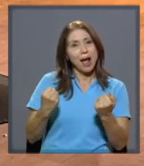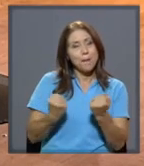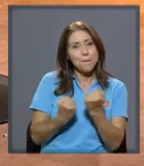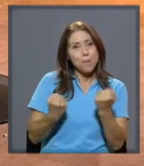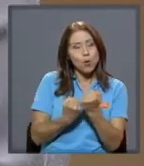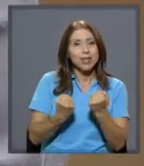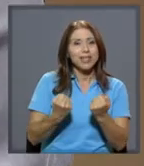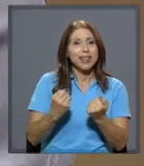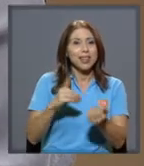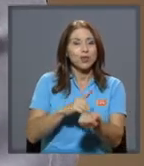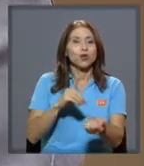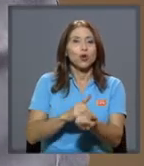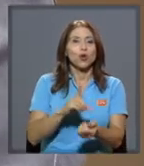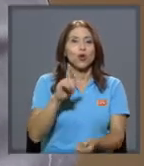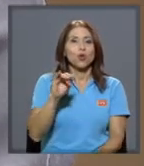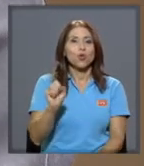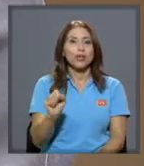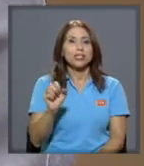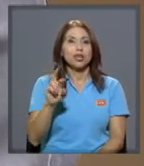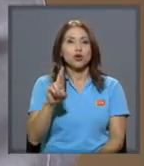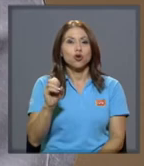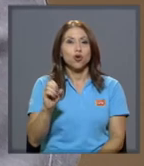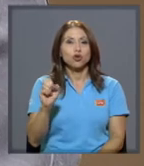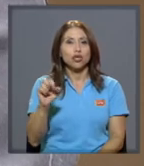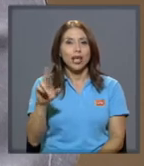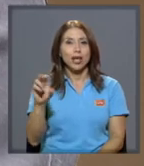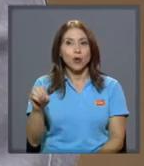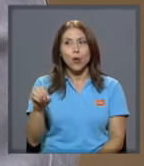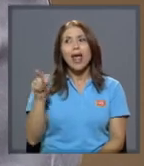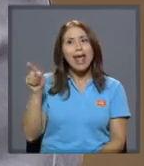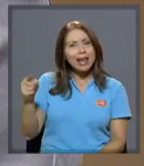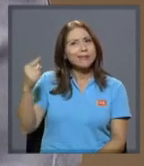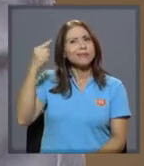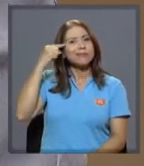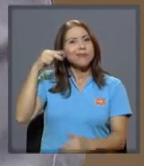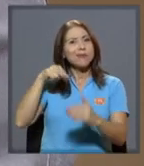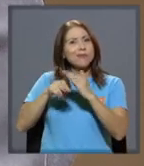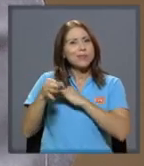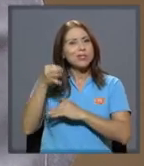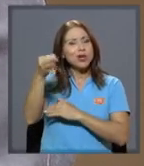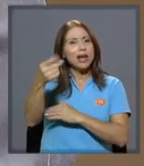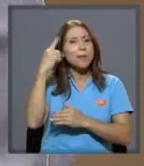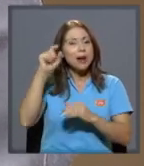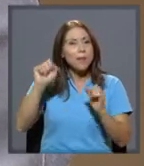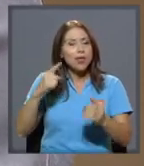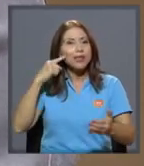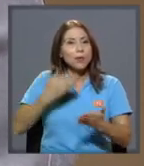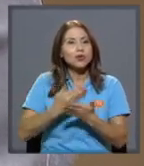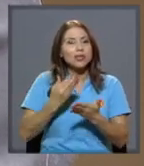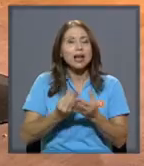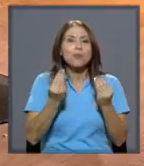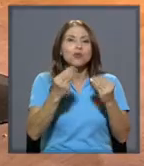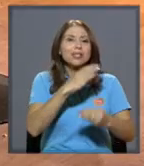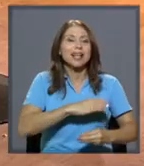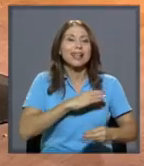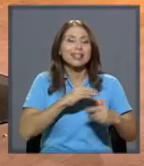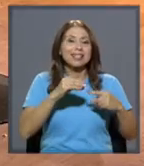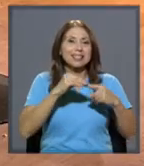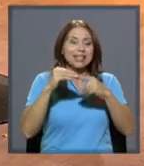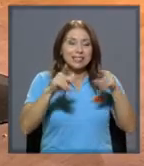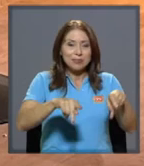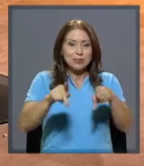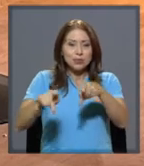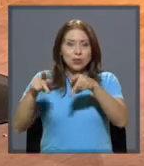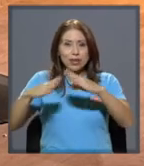en el cual fue muy visionario para poder mostrar muchas de las particularidades demográficas que ha tenido Costa Rica. Sí. Y es el gran pendiente